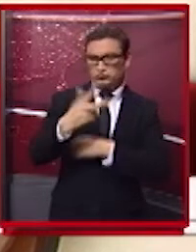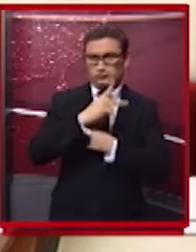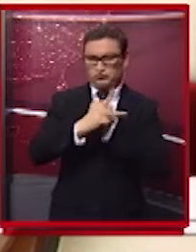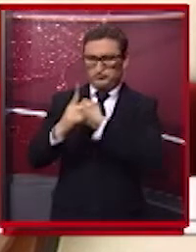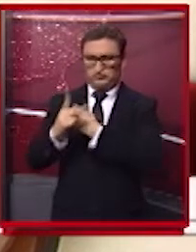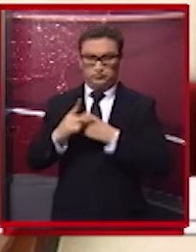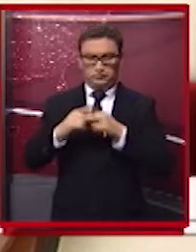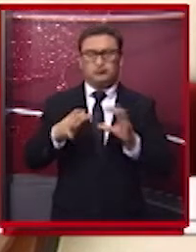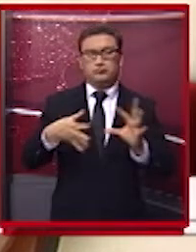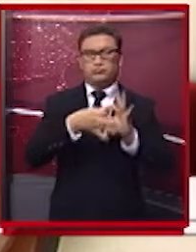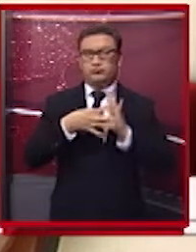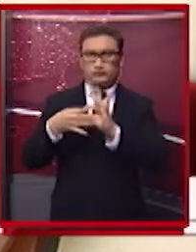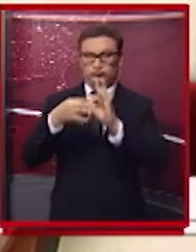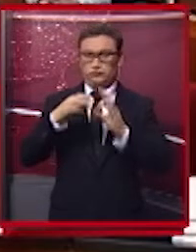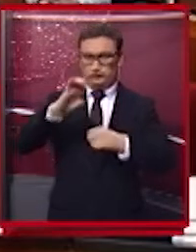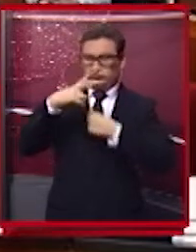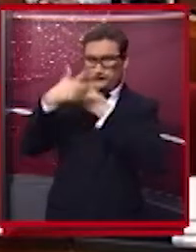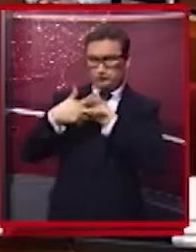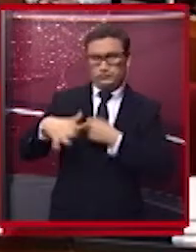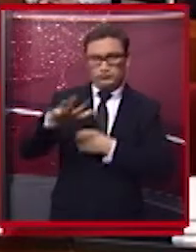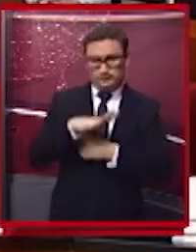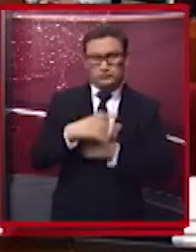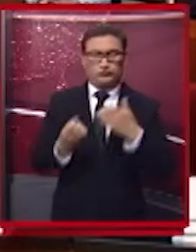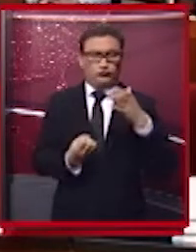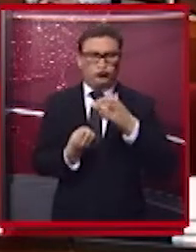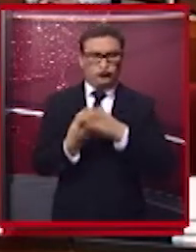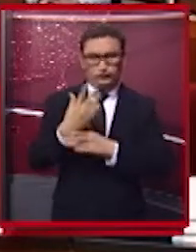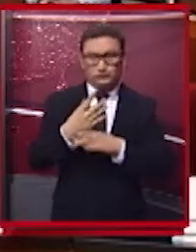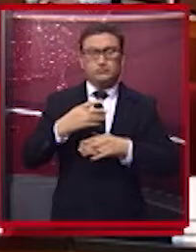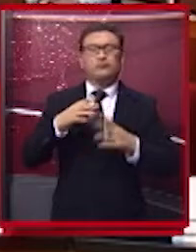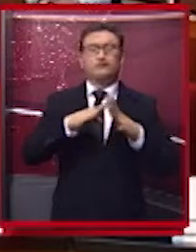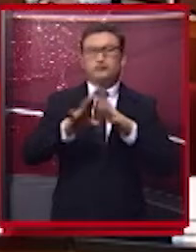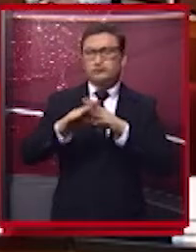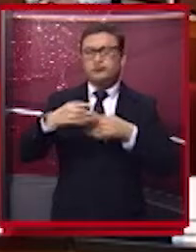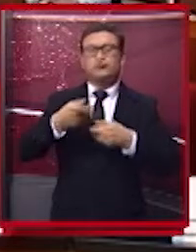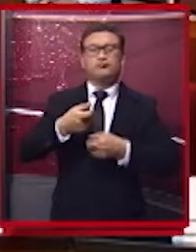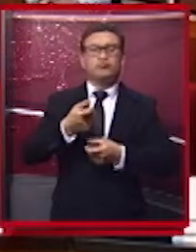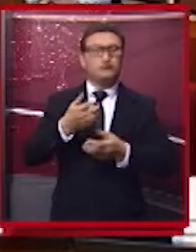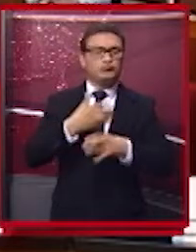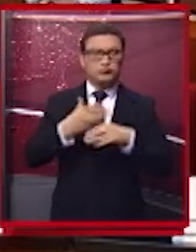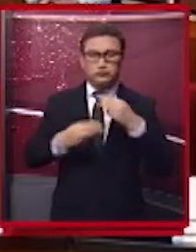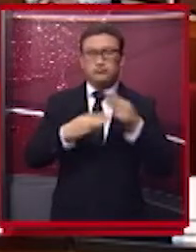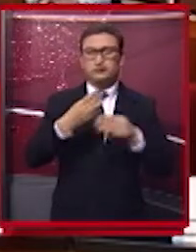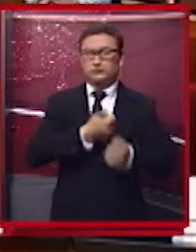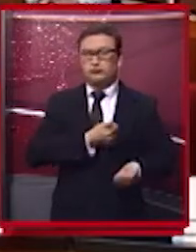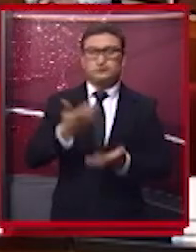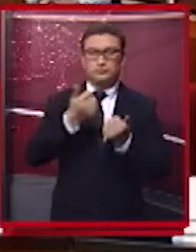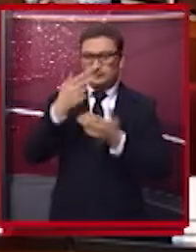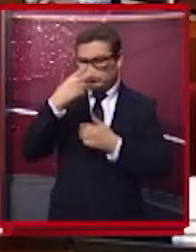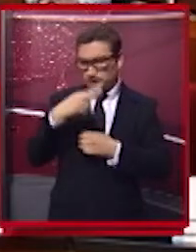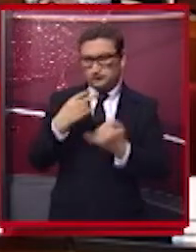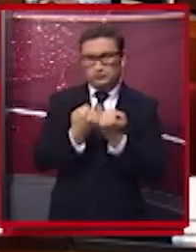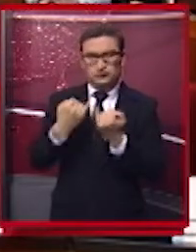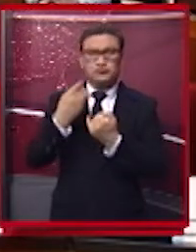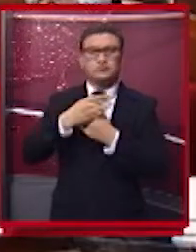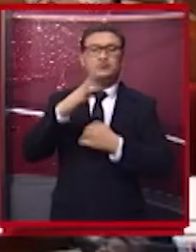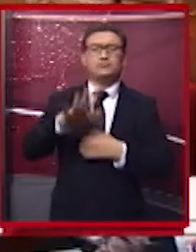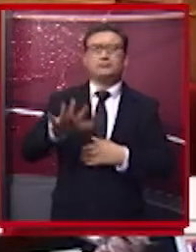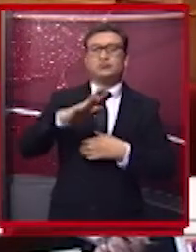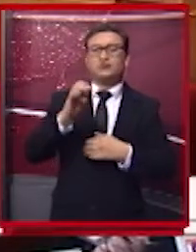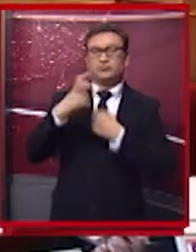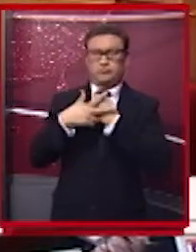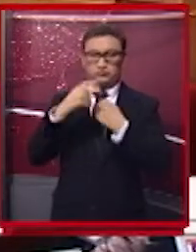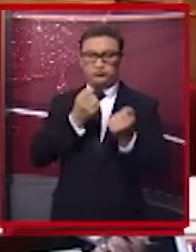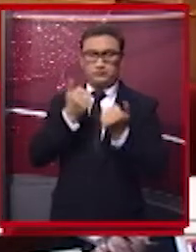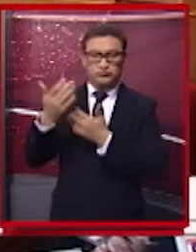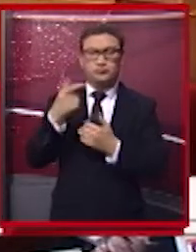la Unión Europea, que dará un nuevo paradigma a los exportadores mexicanos al continente europeo. También se refirió a las negociaciones del